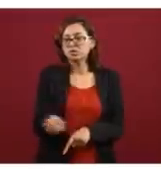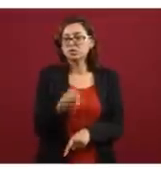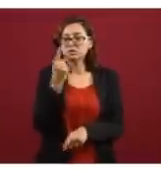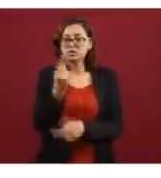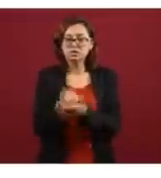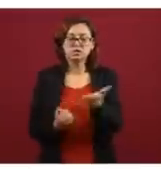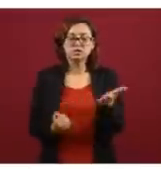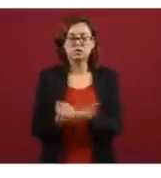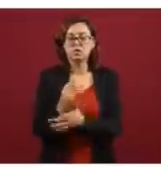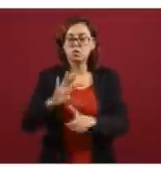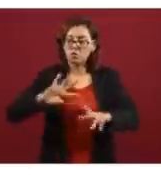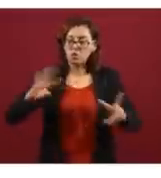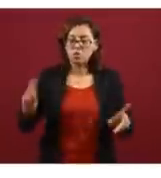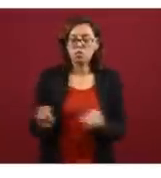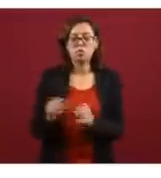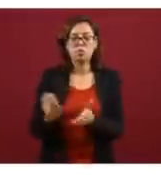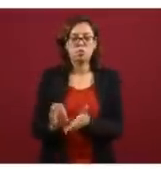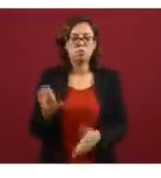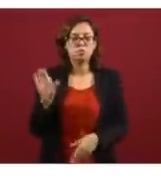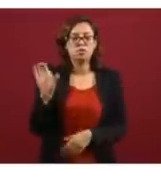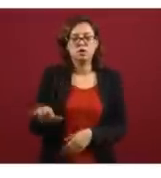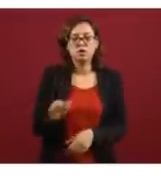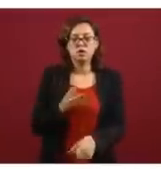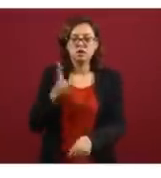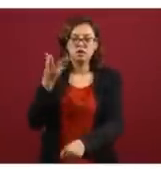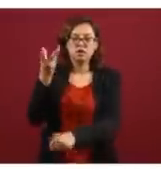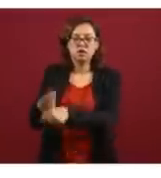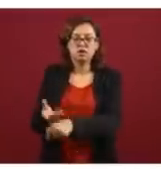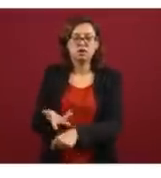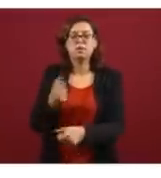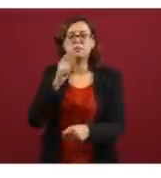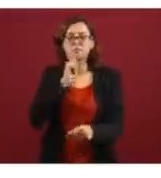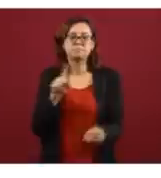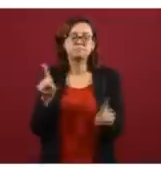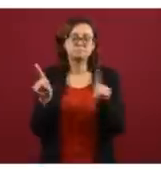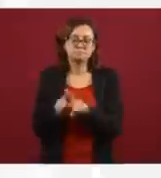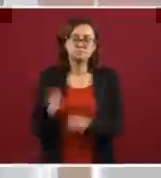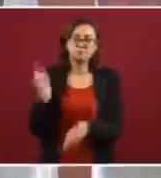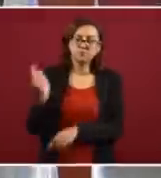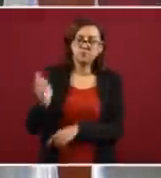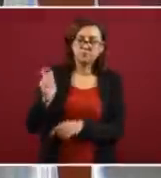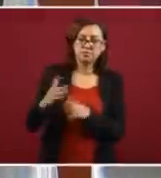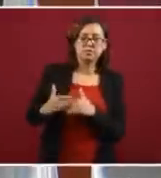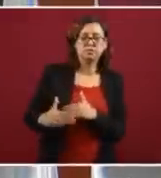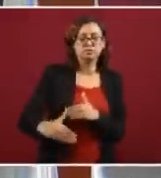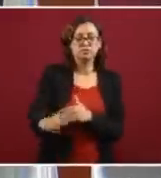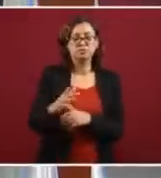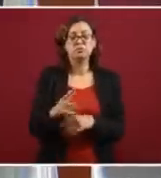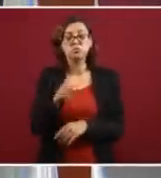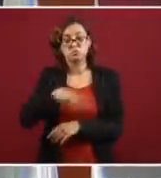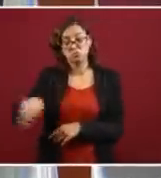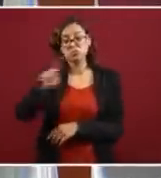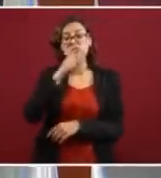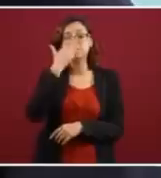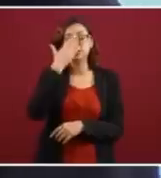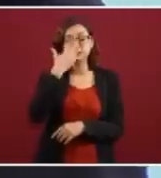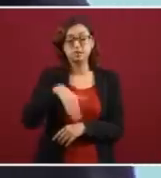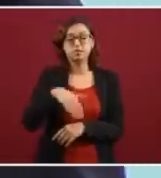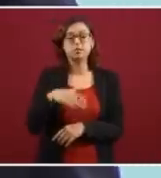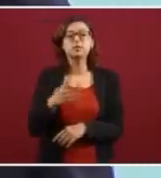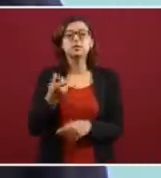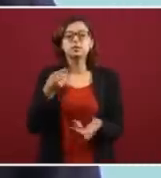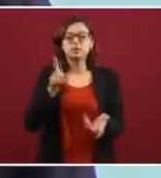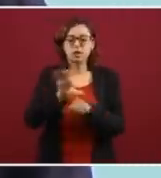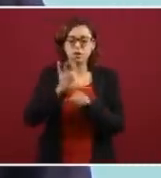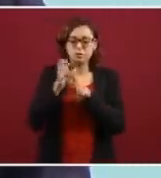reparación integral y 51 resoluciones de compensación subsidiaria. Como ustedes saben, la comisión está en